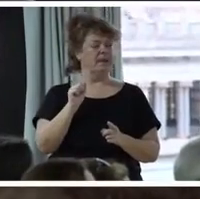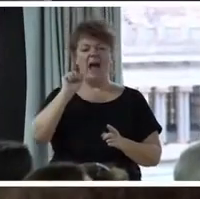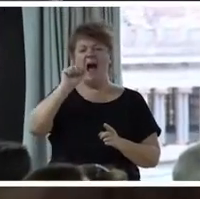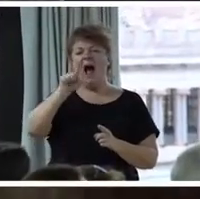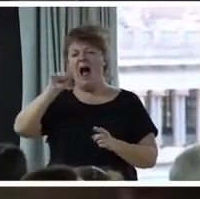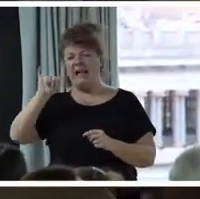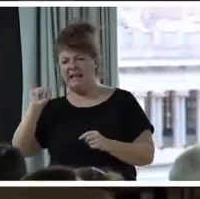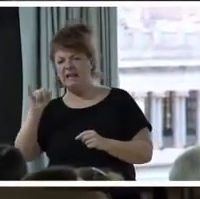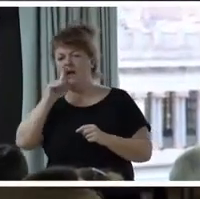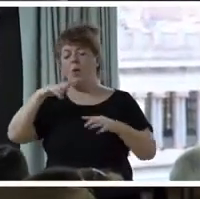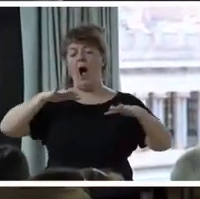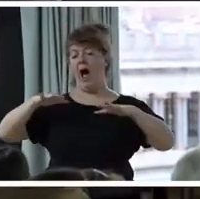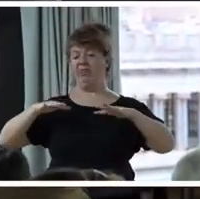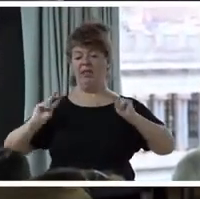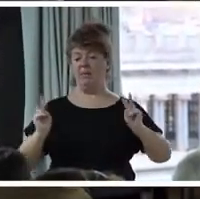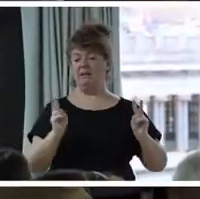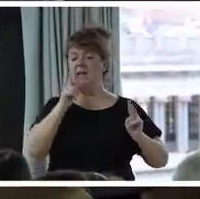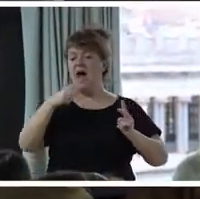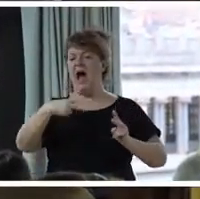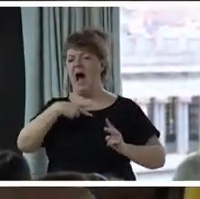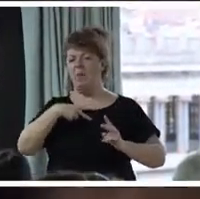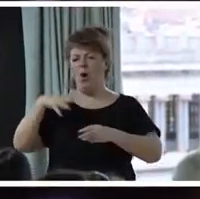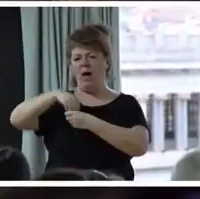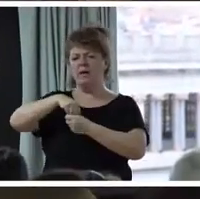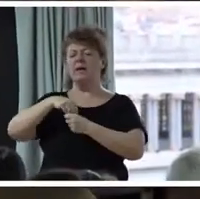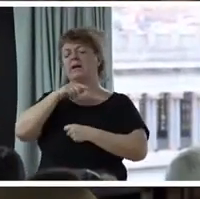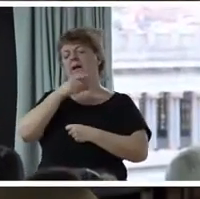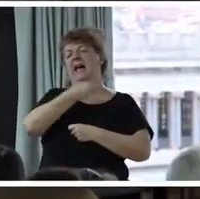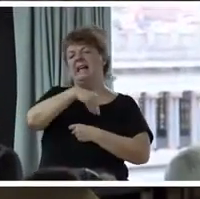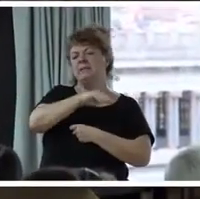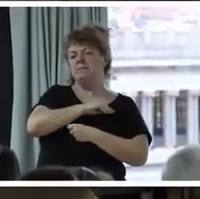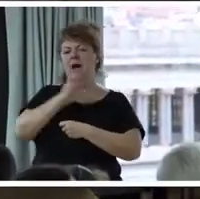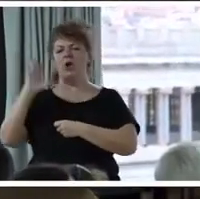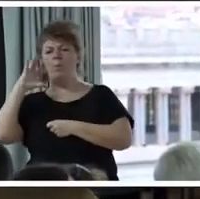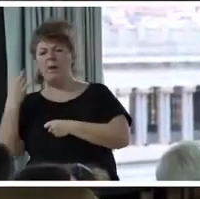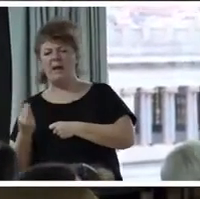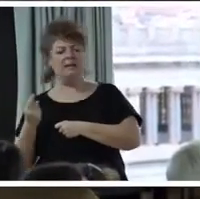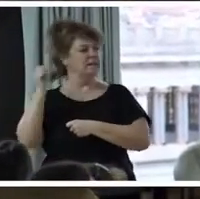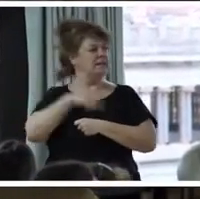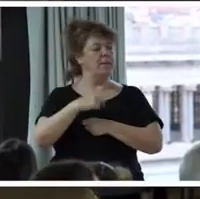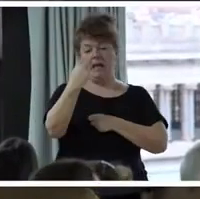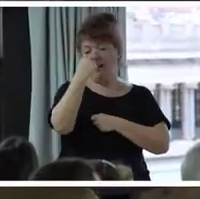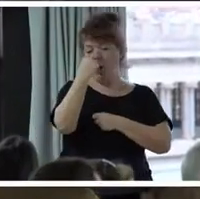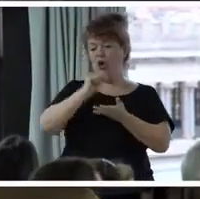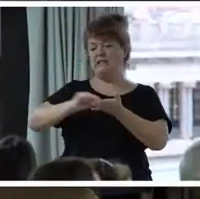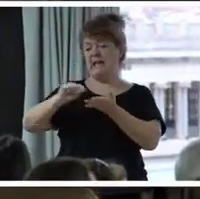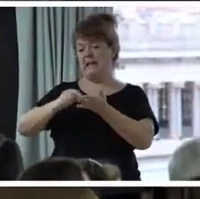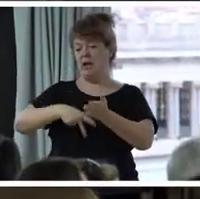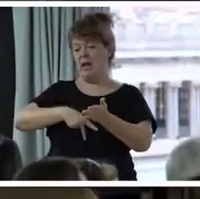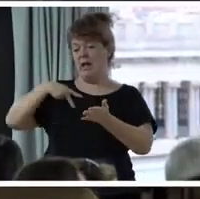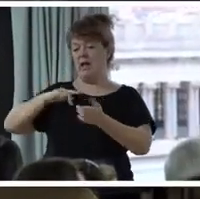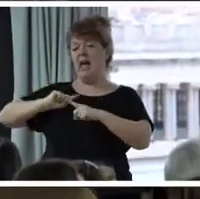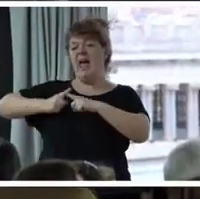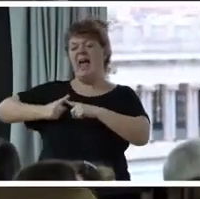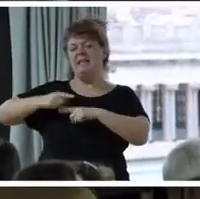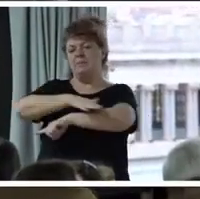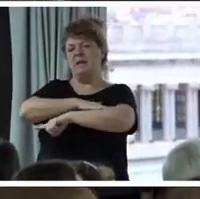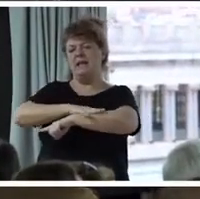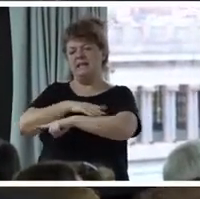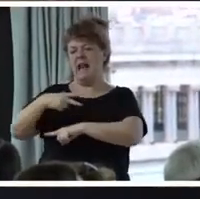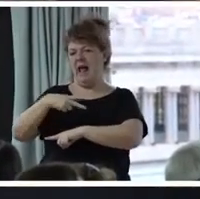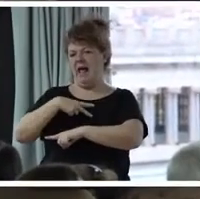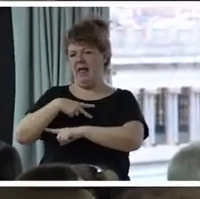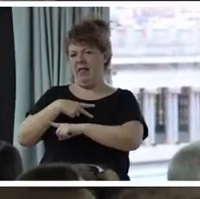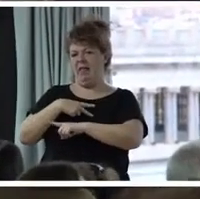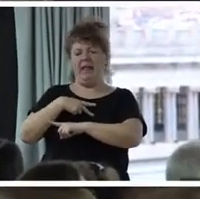Ali que es activista abogada hispano Palestina con jone belarra secretaria general es ministra de derechos